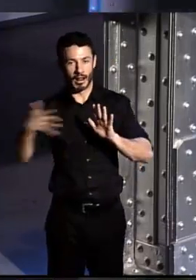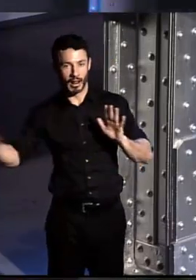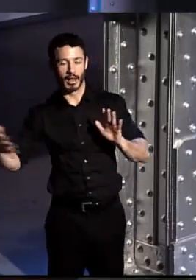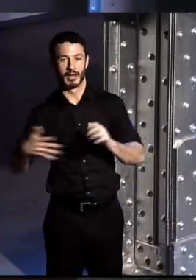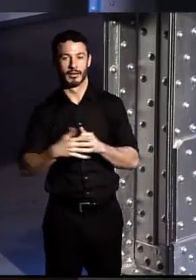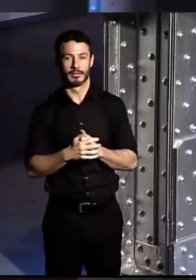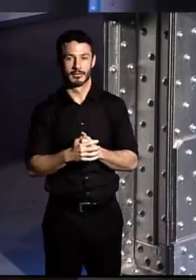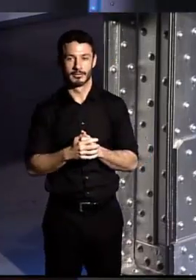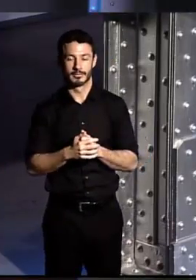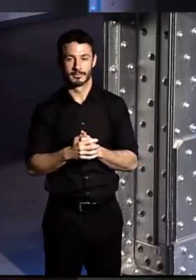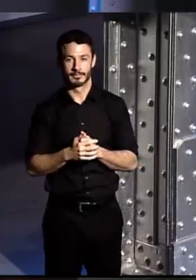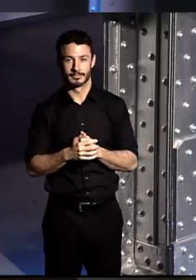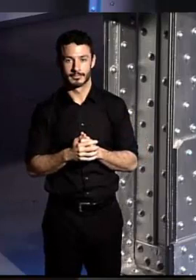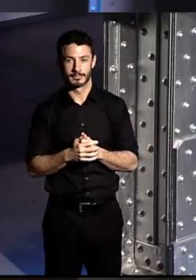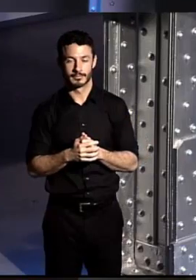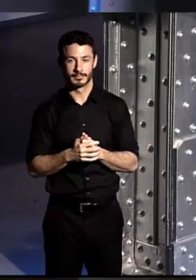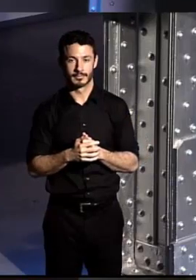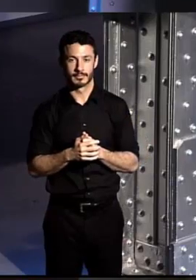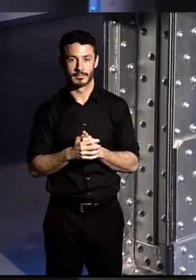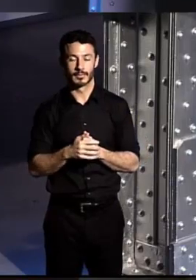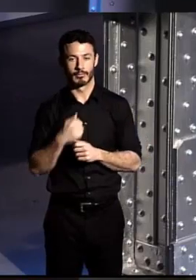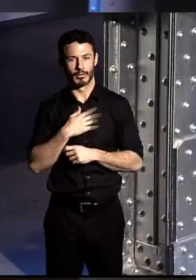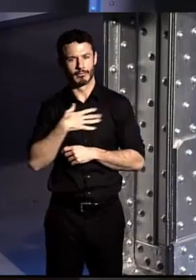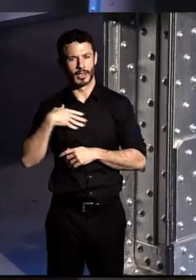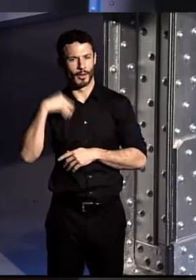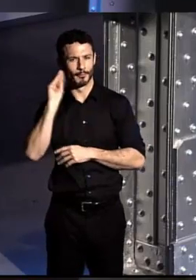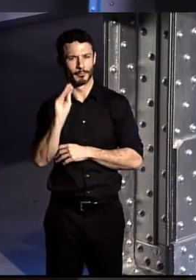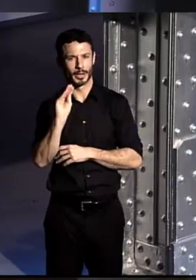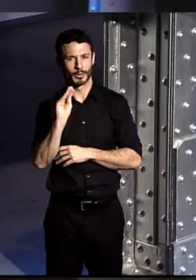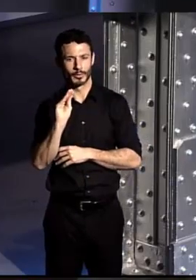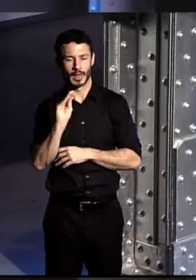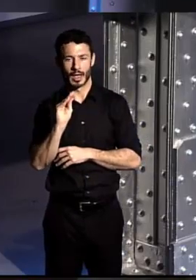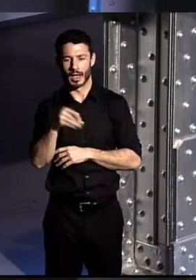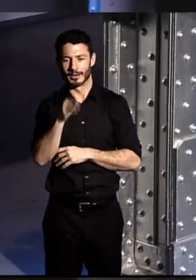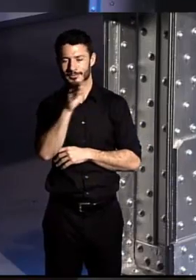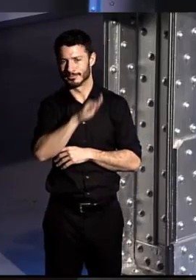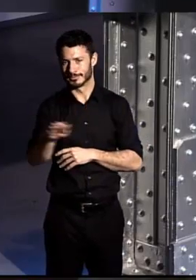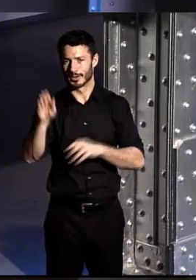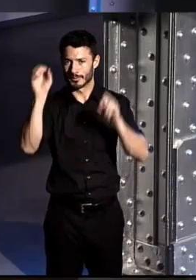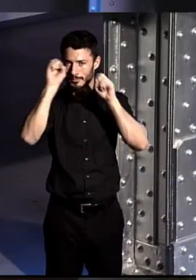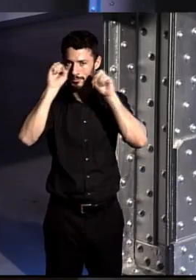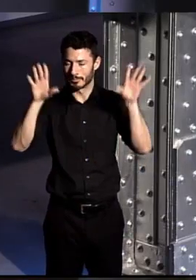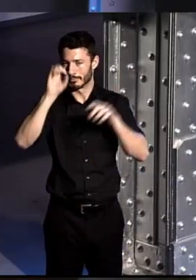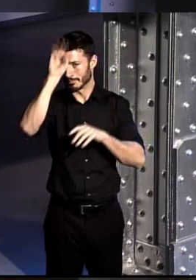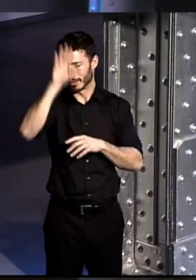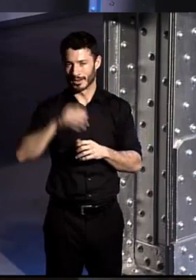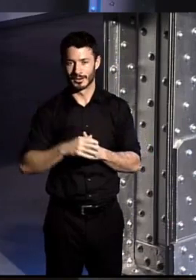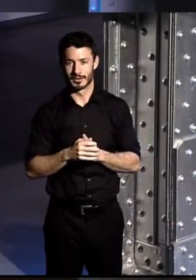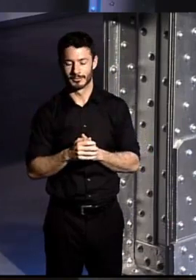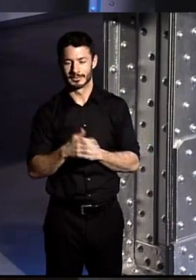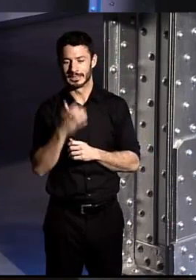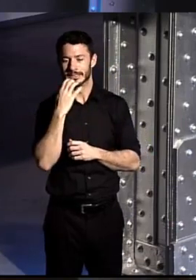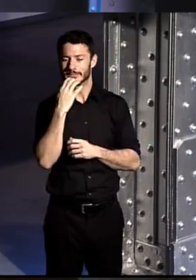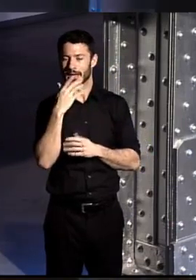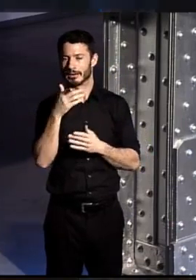pues como... Sí, yo quería hacer una pregunta a los martianos, y es que si después de